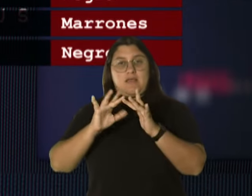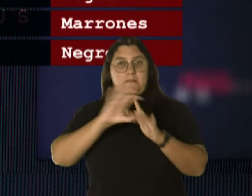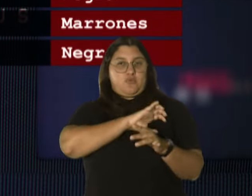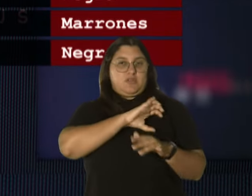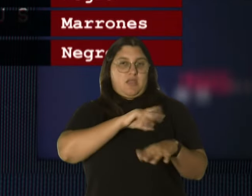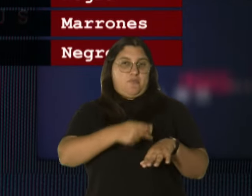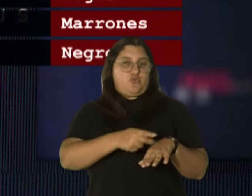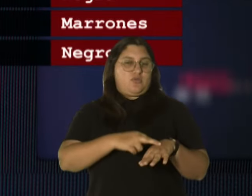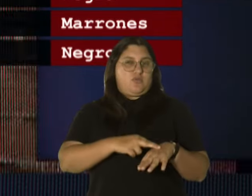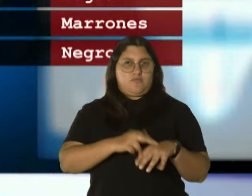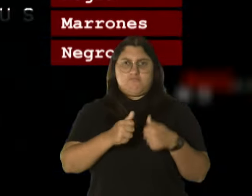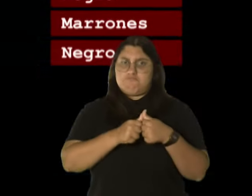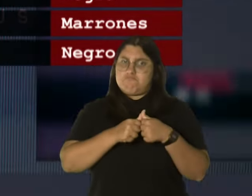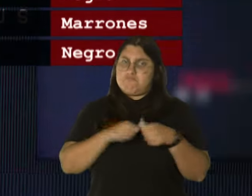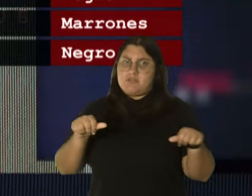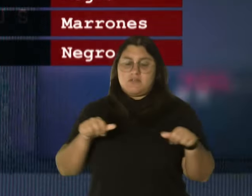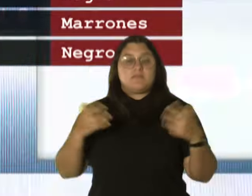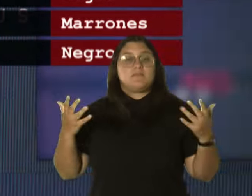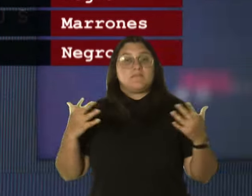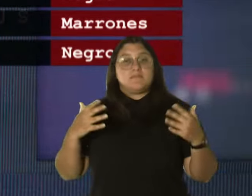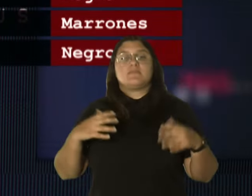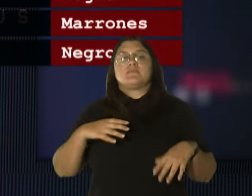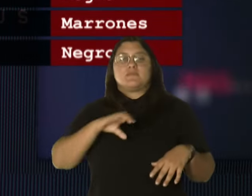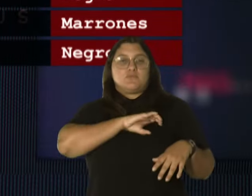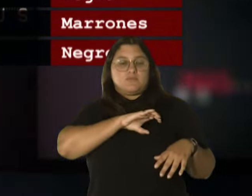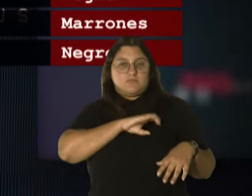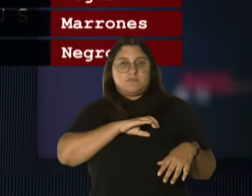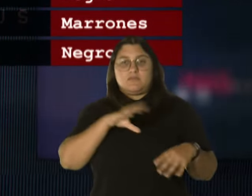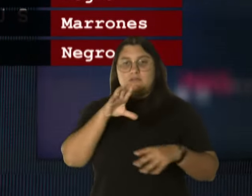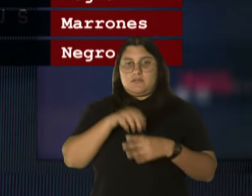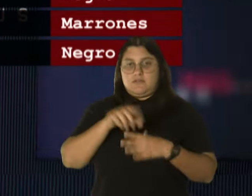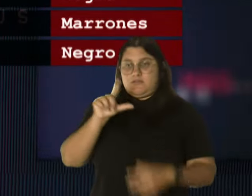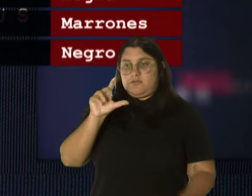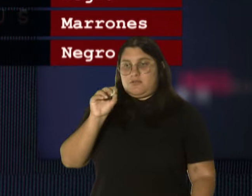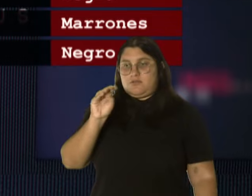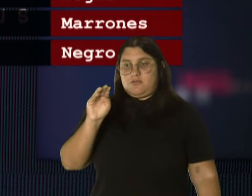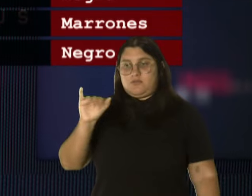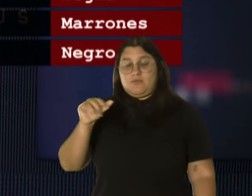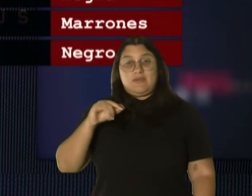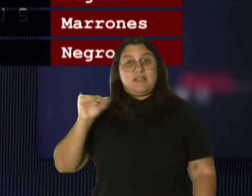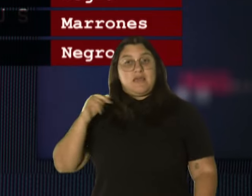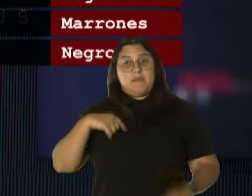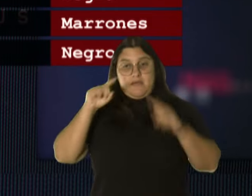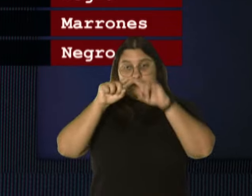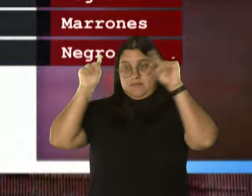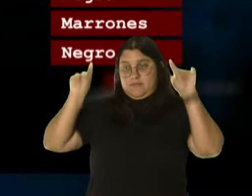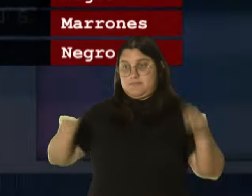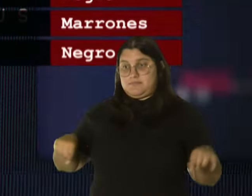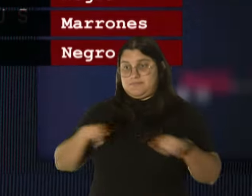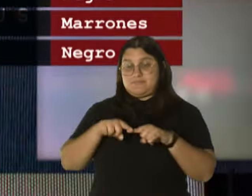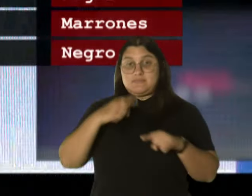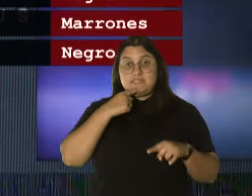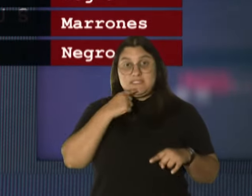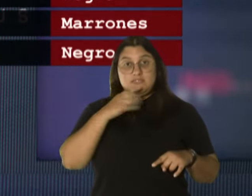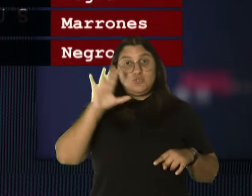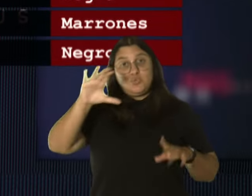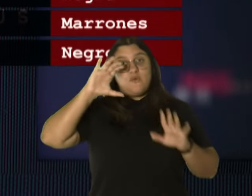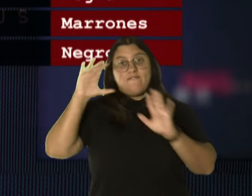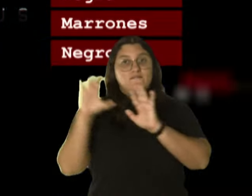en cualquier cuartel de la policía de Puerto Rico en en los lobis en la parte donde está el retén también está el cartelón donde está tu